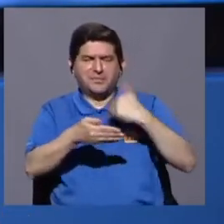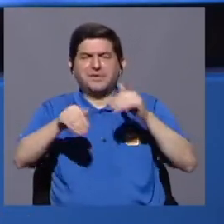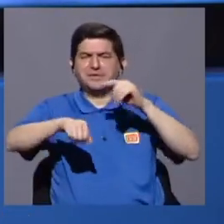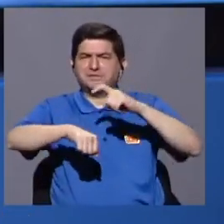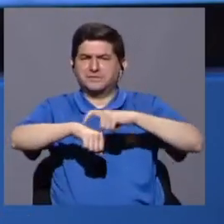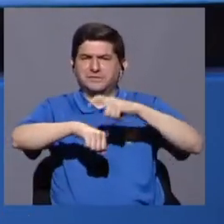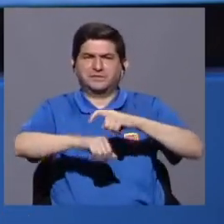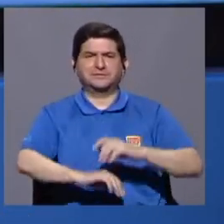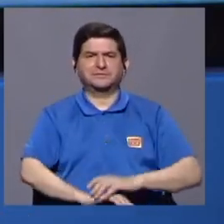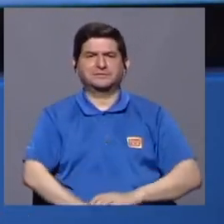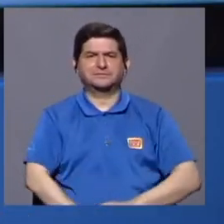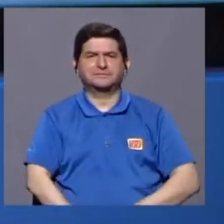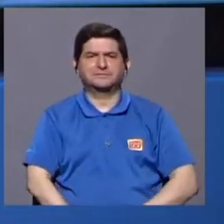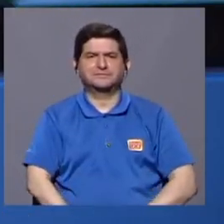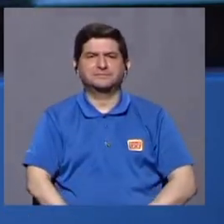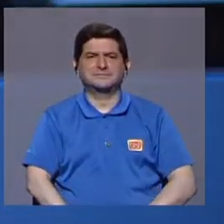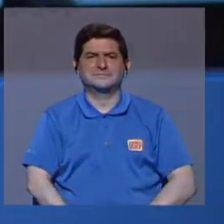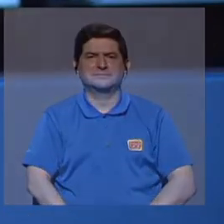Cabrurishuki,